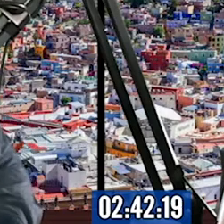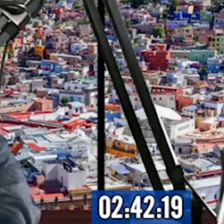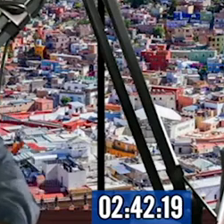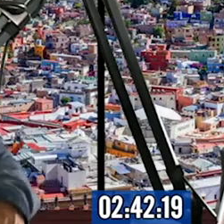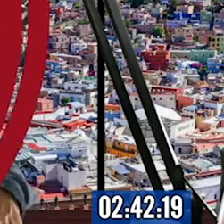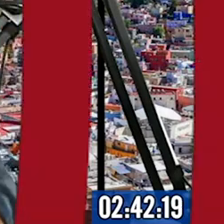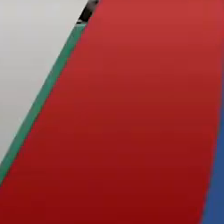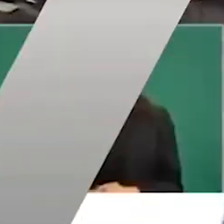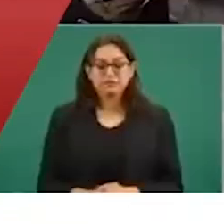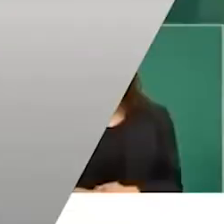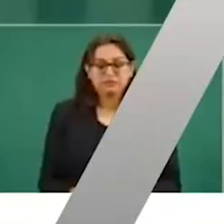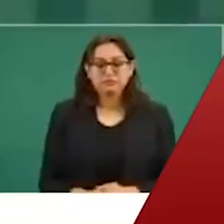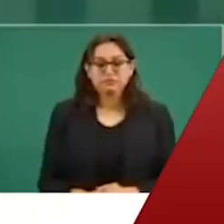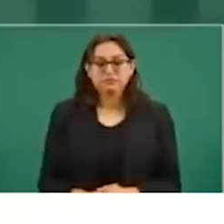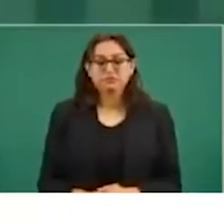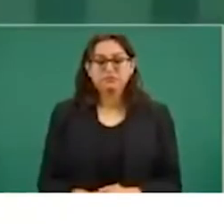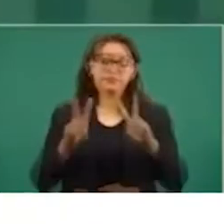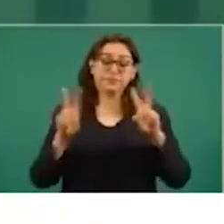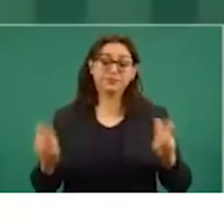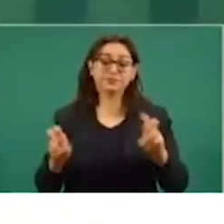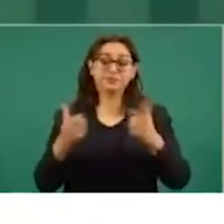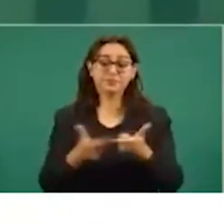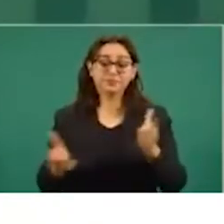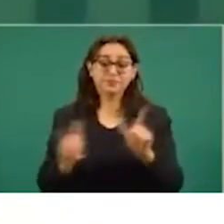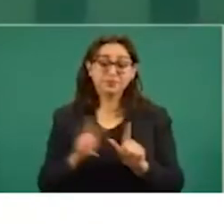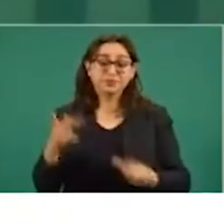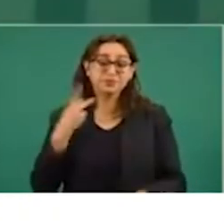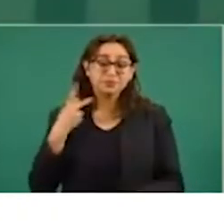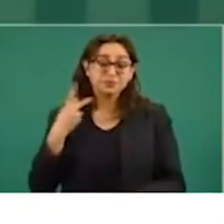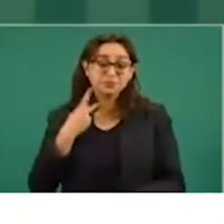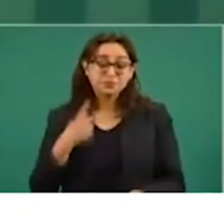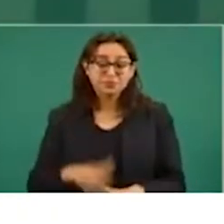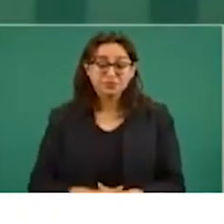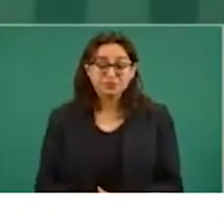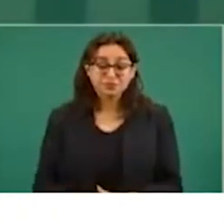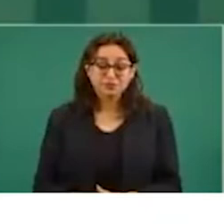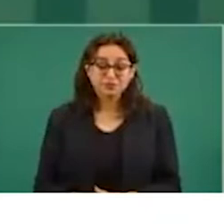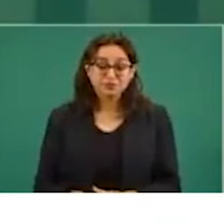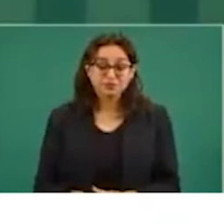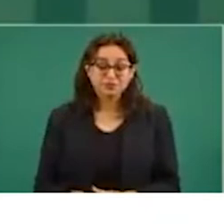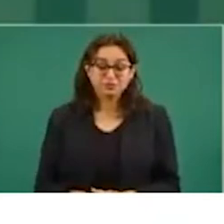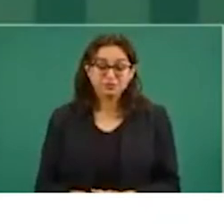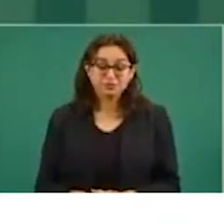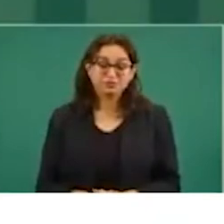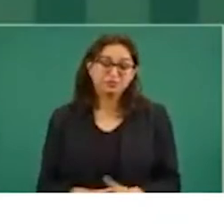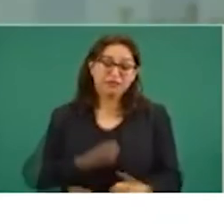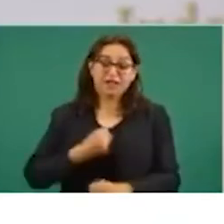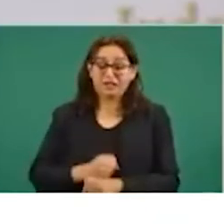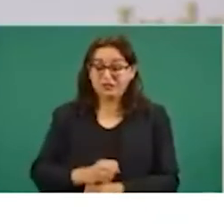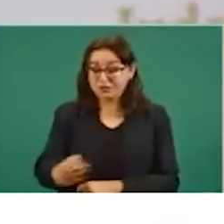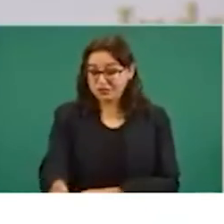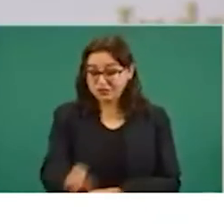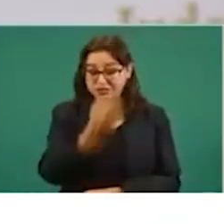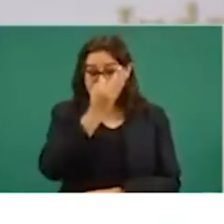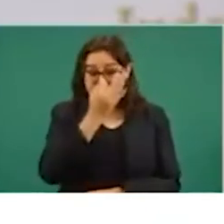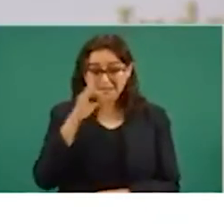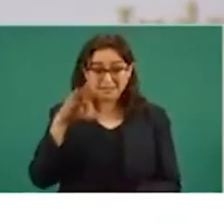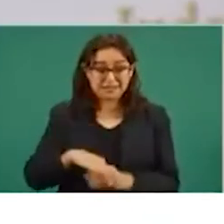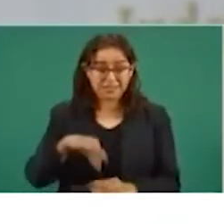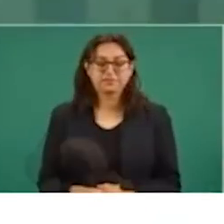presidente. Es un asunto partidista y también producto de la temporada. Hay